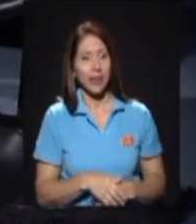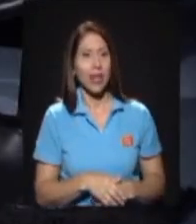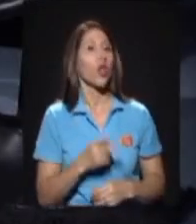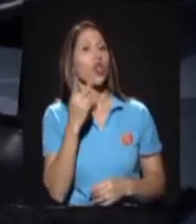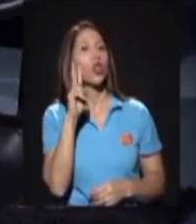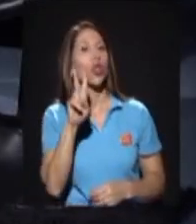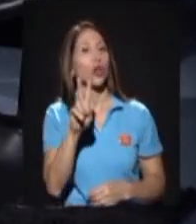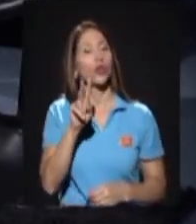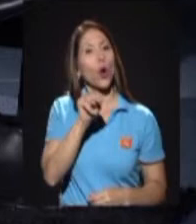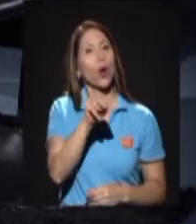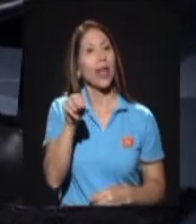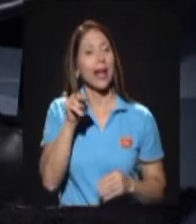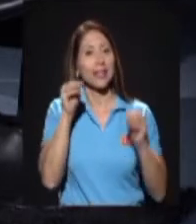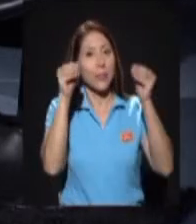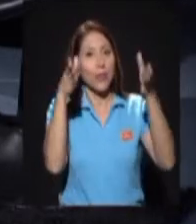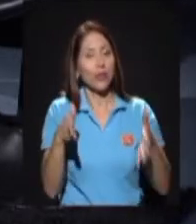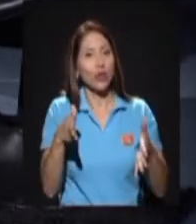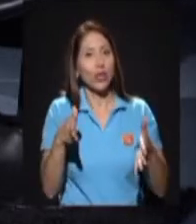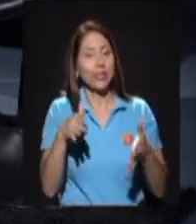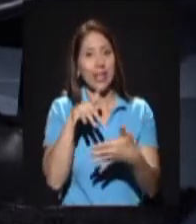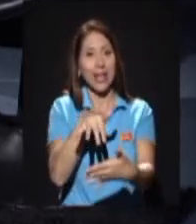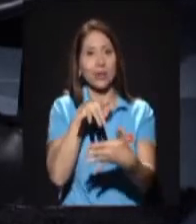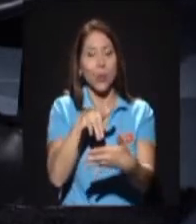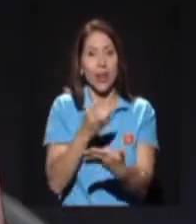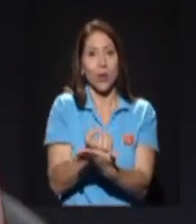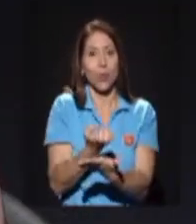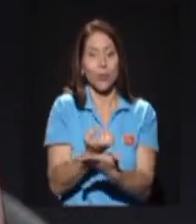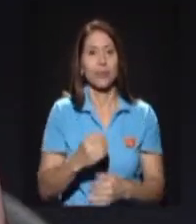Dos colegas profesores de la Escuela de Economía,